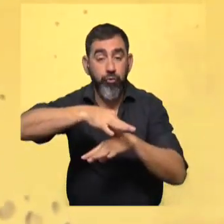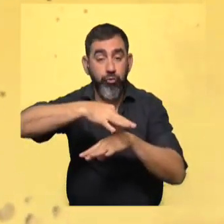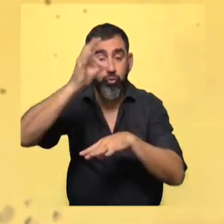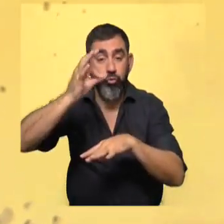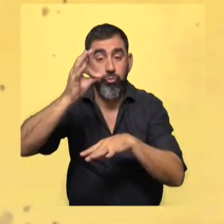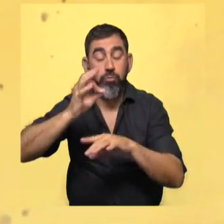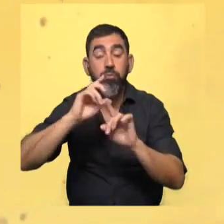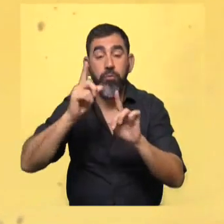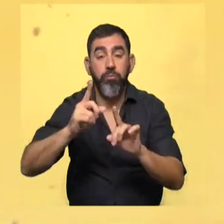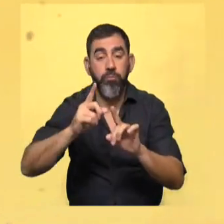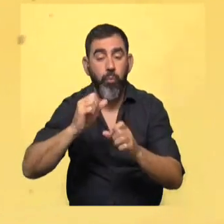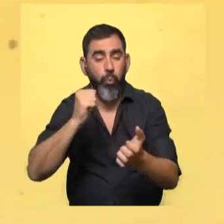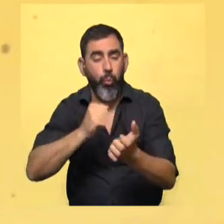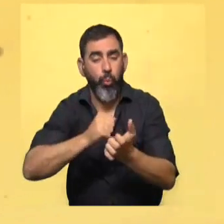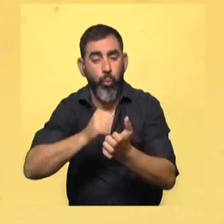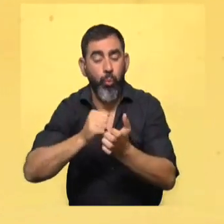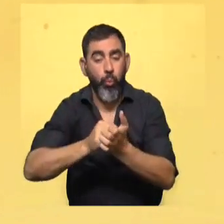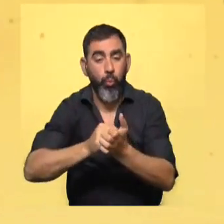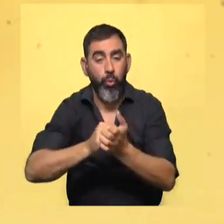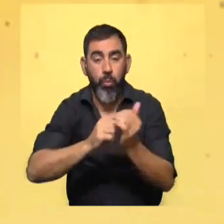también reafirmantes, unifican el tono de la piel.